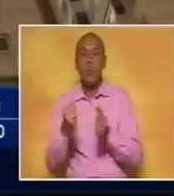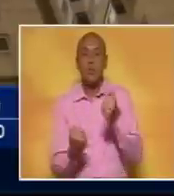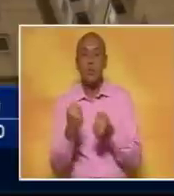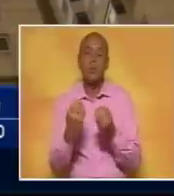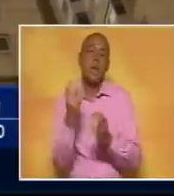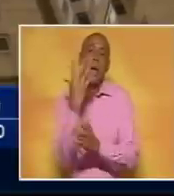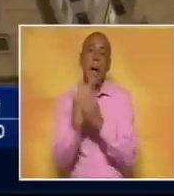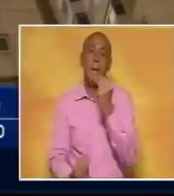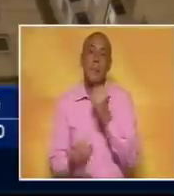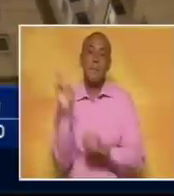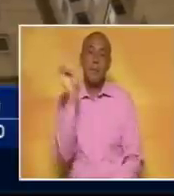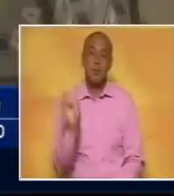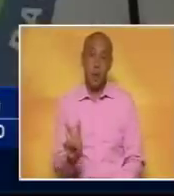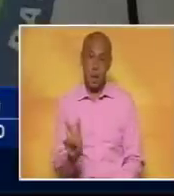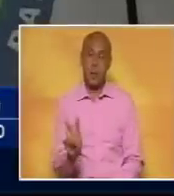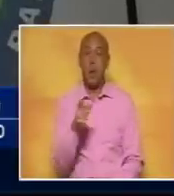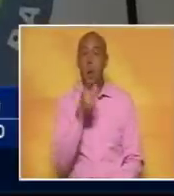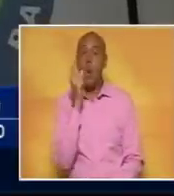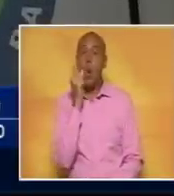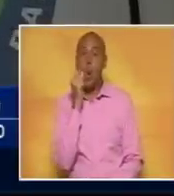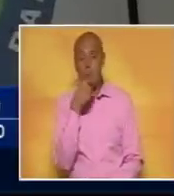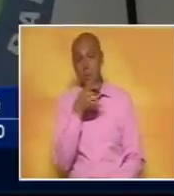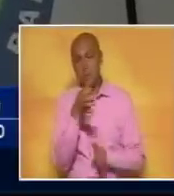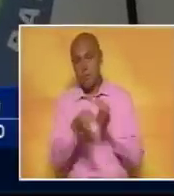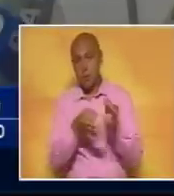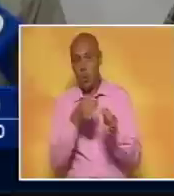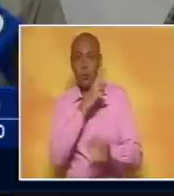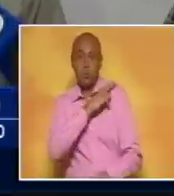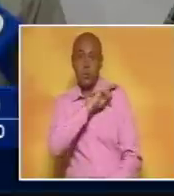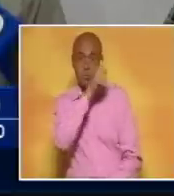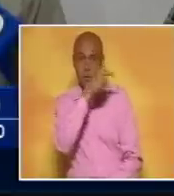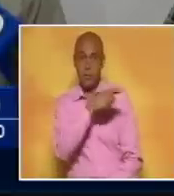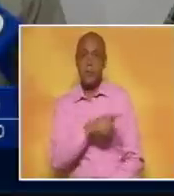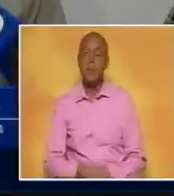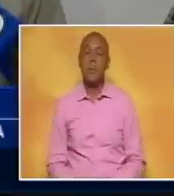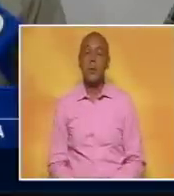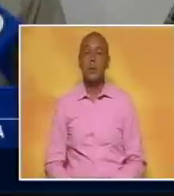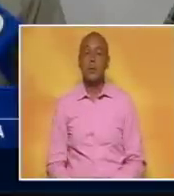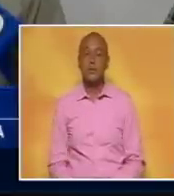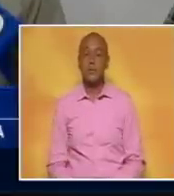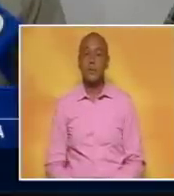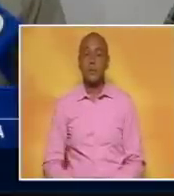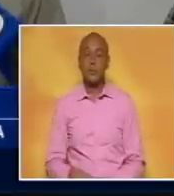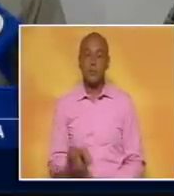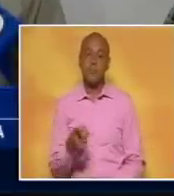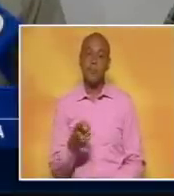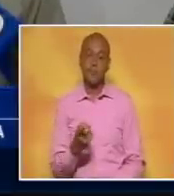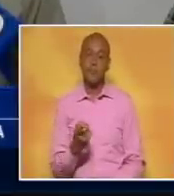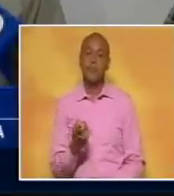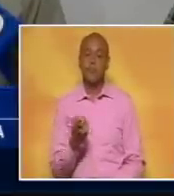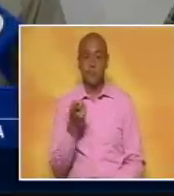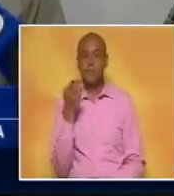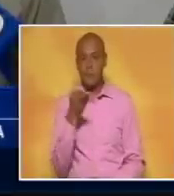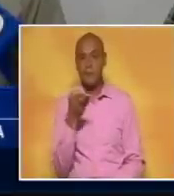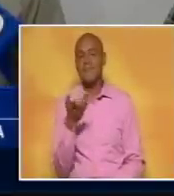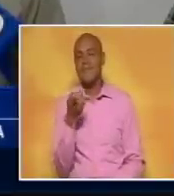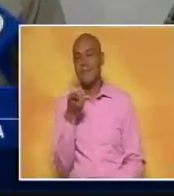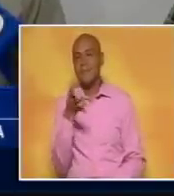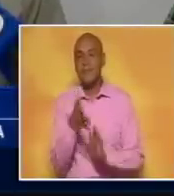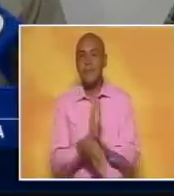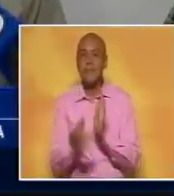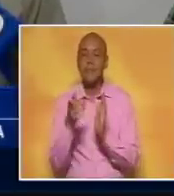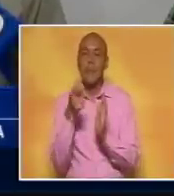país. Así lo aseguró el director de Seguridad Ciudadana, Manuel Tangir. La información que manejamos es que el móvil del hecho fue el